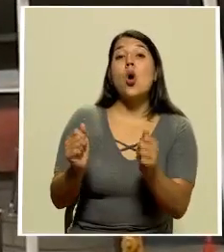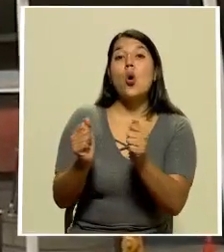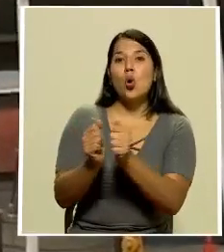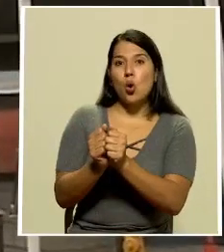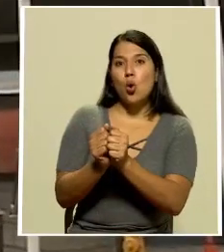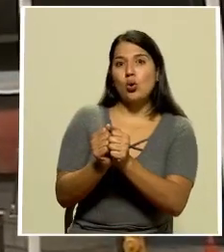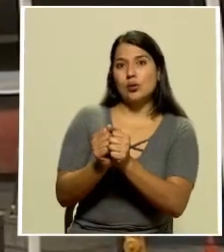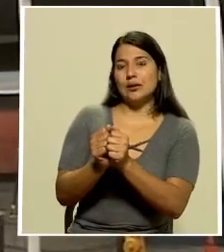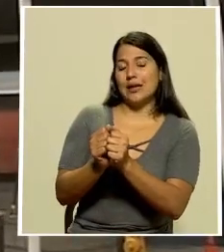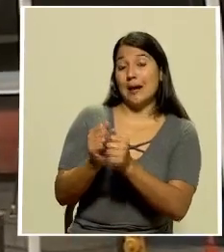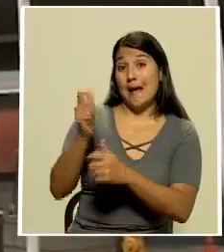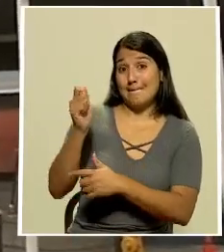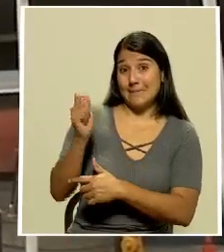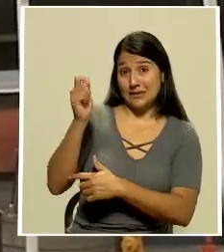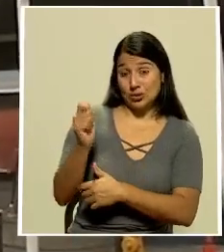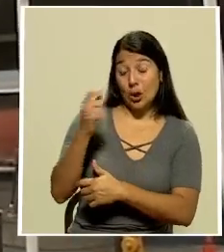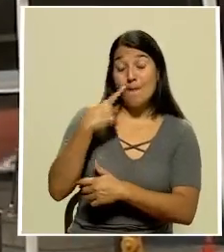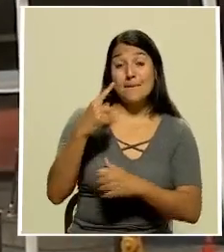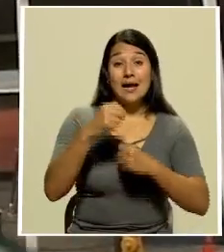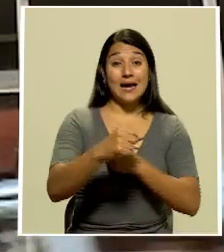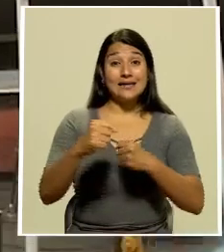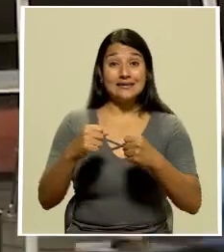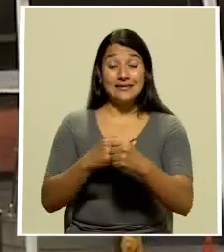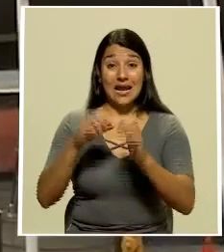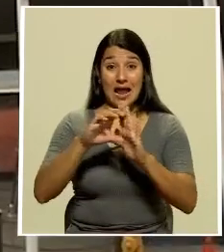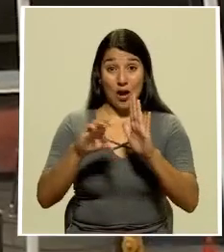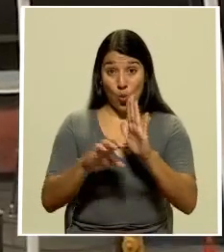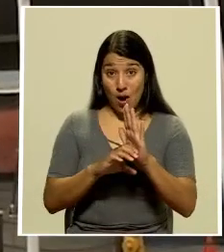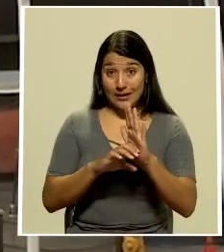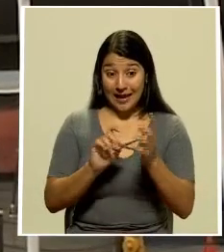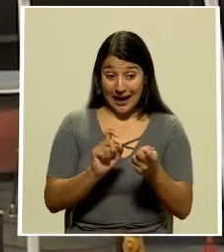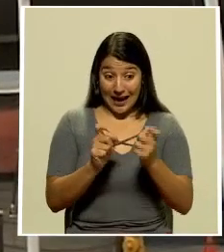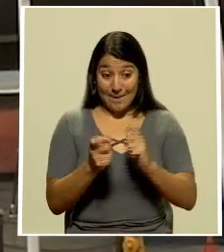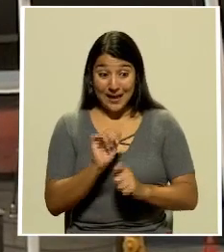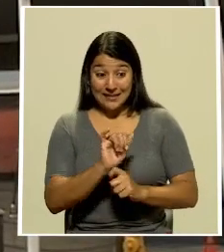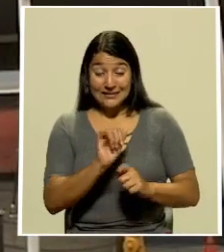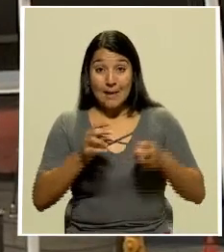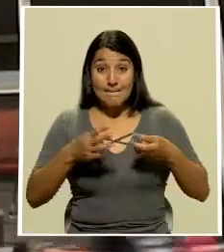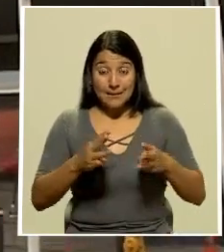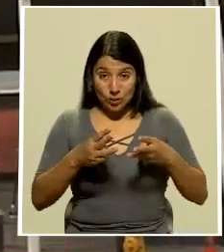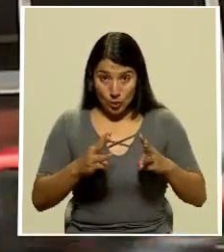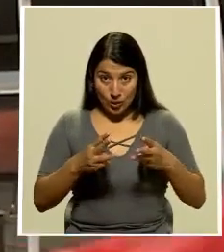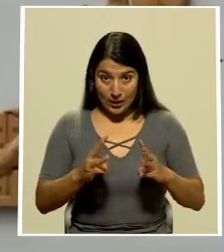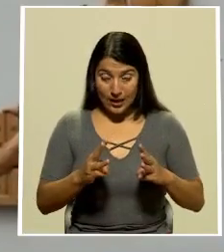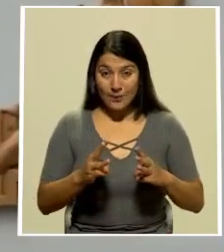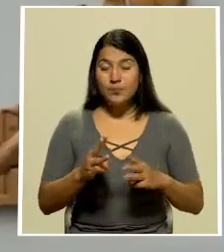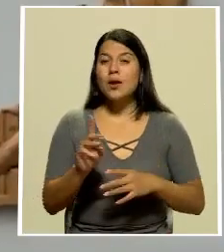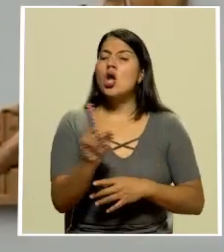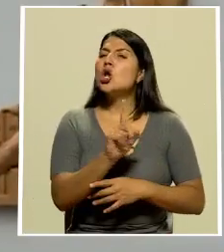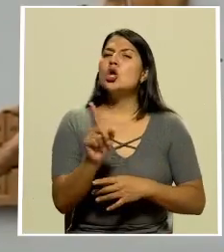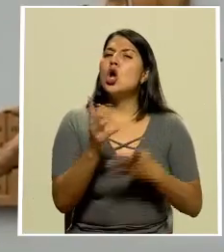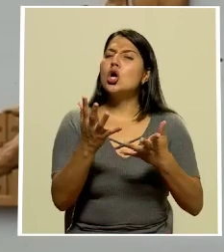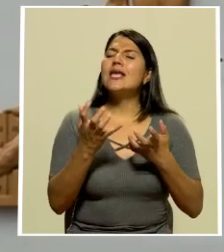hacer las pensiones. Para la Sala, el ajuste de este método de revalorización, lejos de constituir